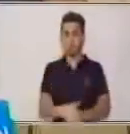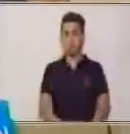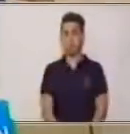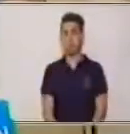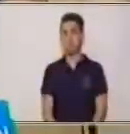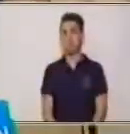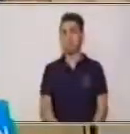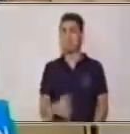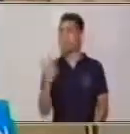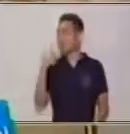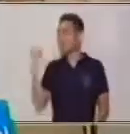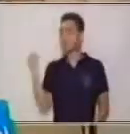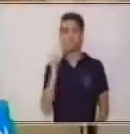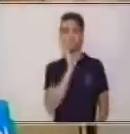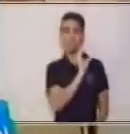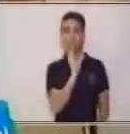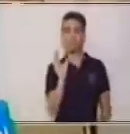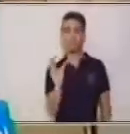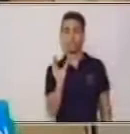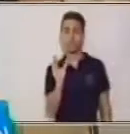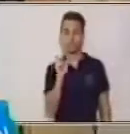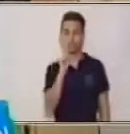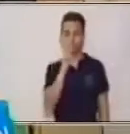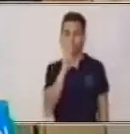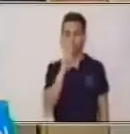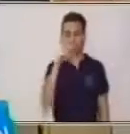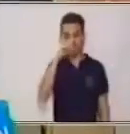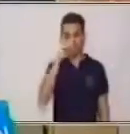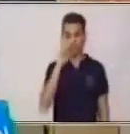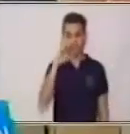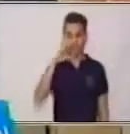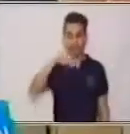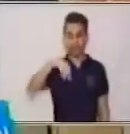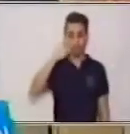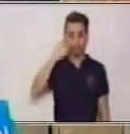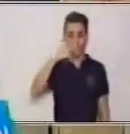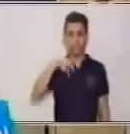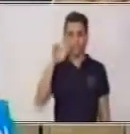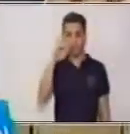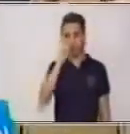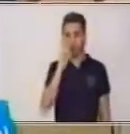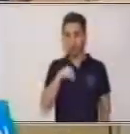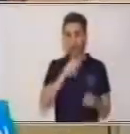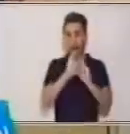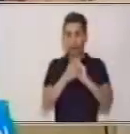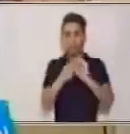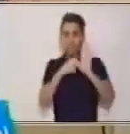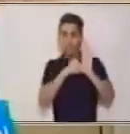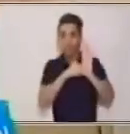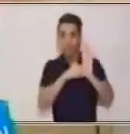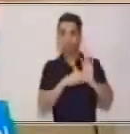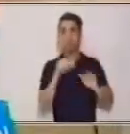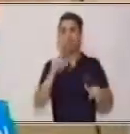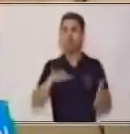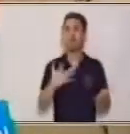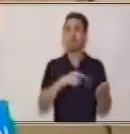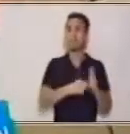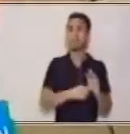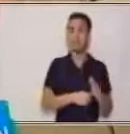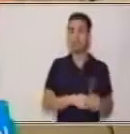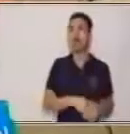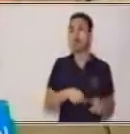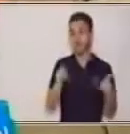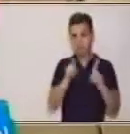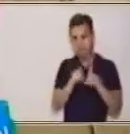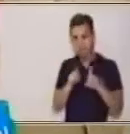¿Qué es lo que varió en ese momento? El signo, mire, única y exclusivamente. ¿Qué significa? Que ahora vamos a aplicar nuevamente